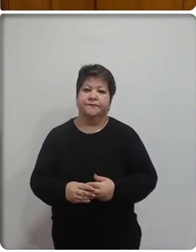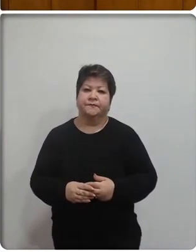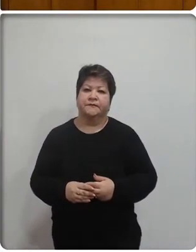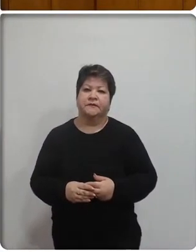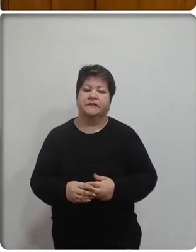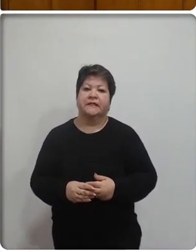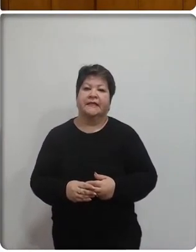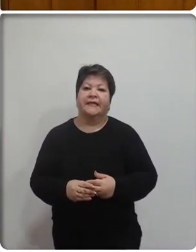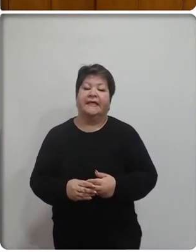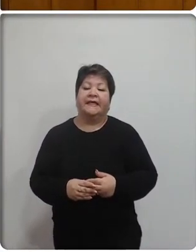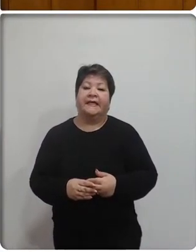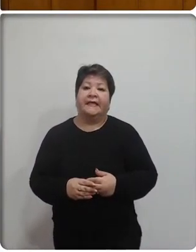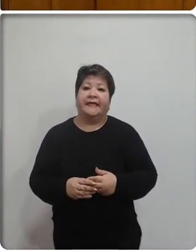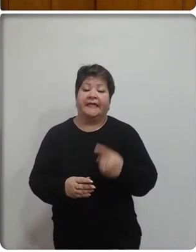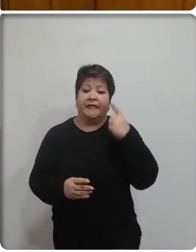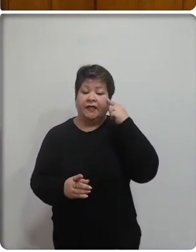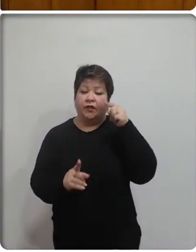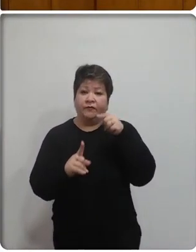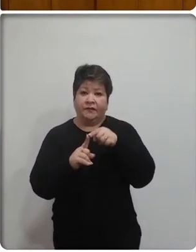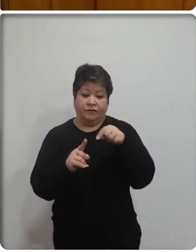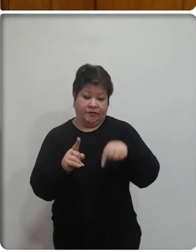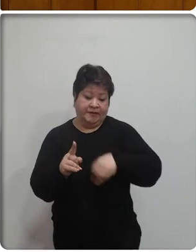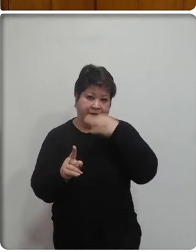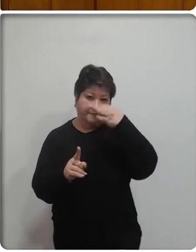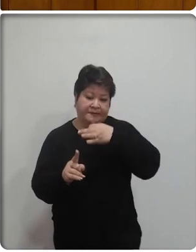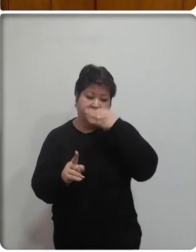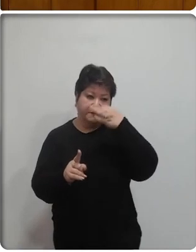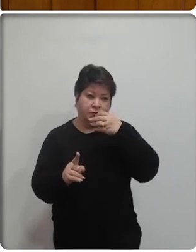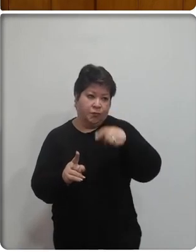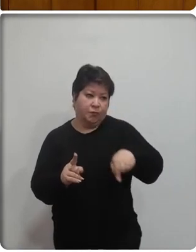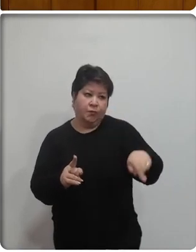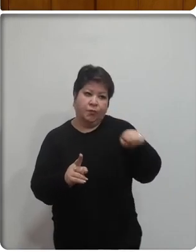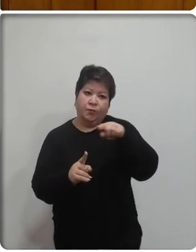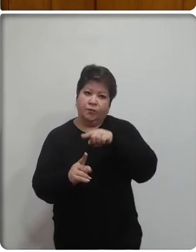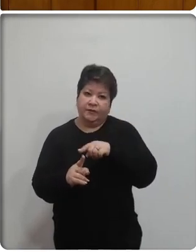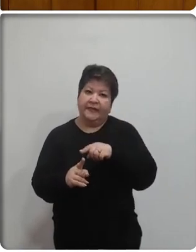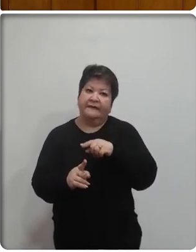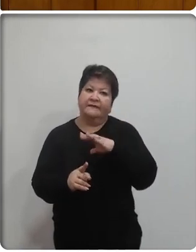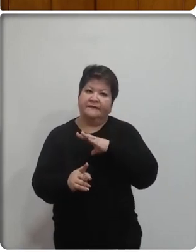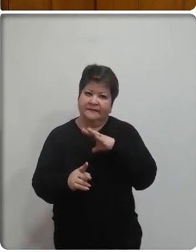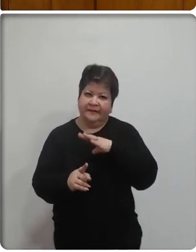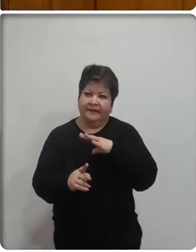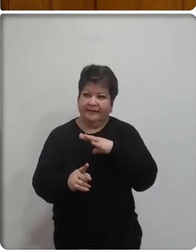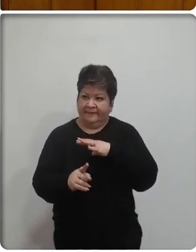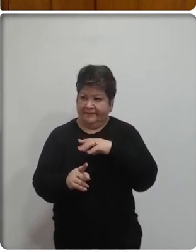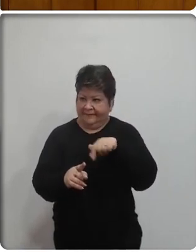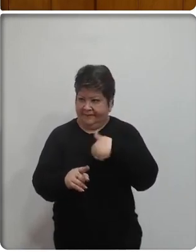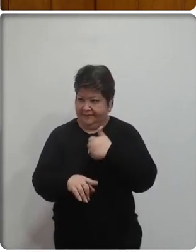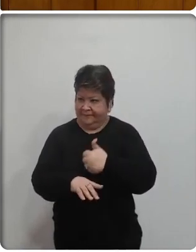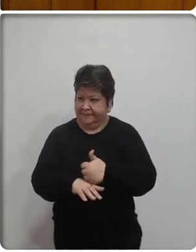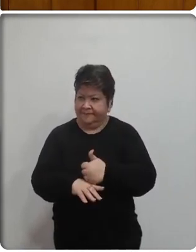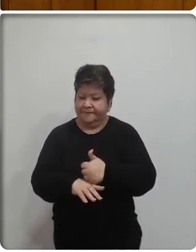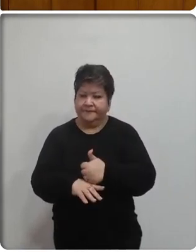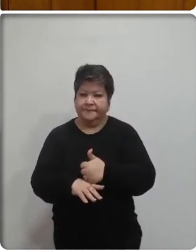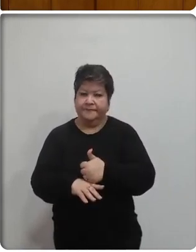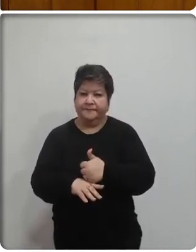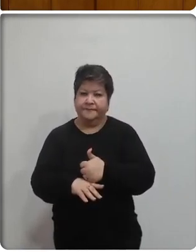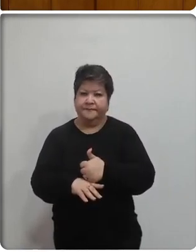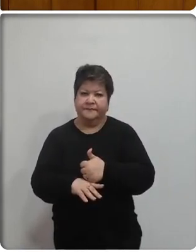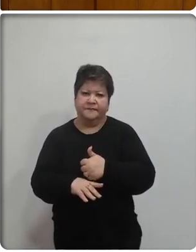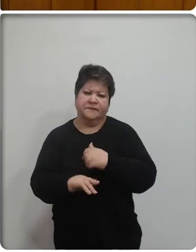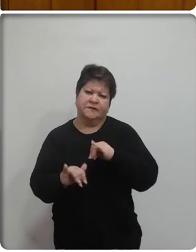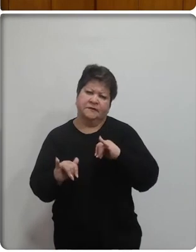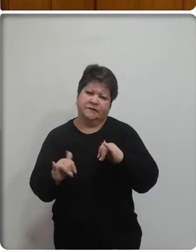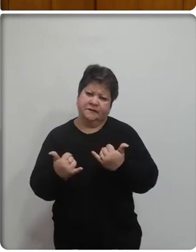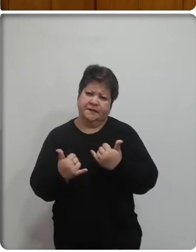realidad el cometido de esta presentación, si bien muchos de ustedes y los que se encuentran en sala venimos trabajando hace